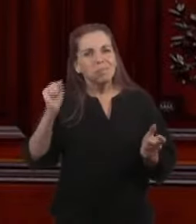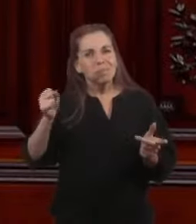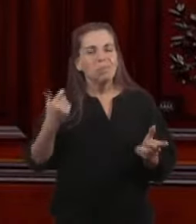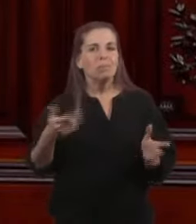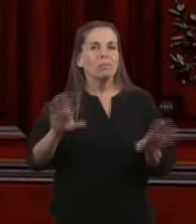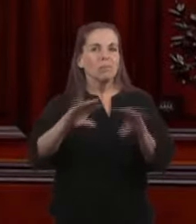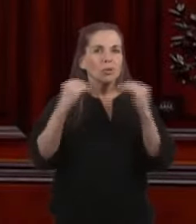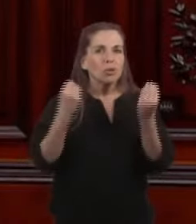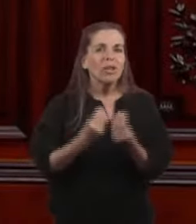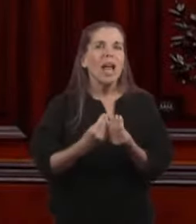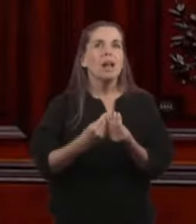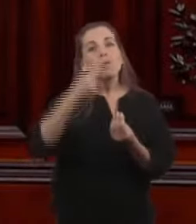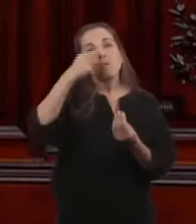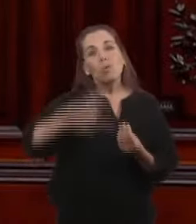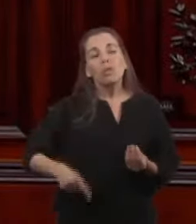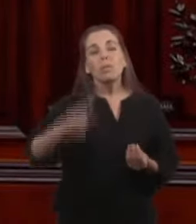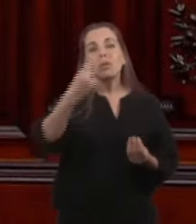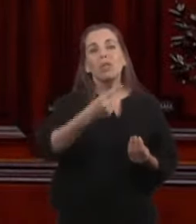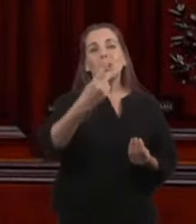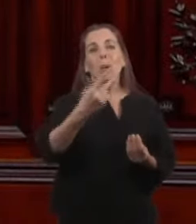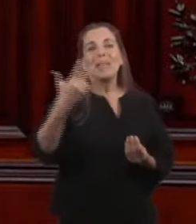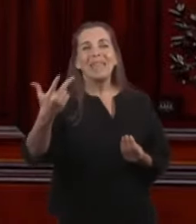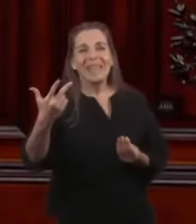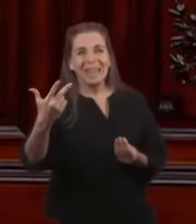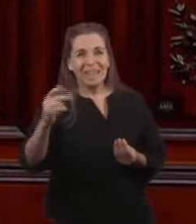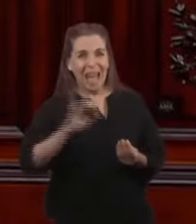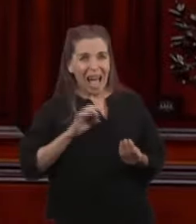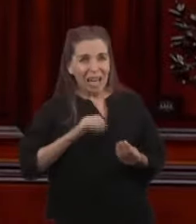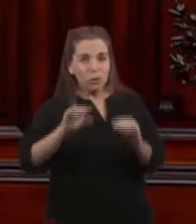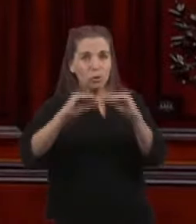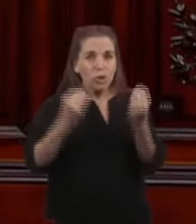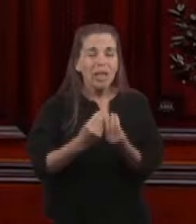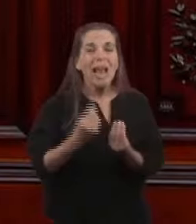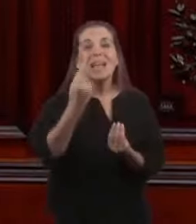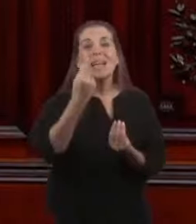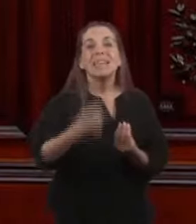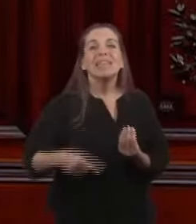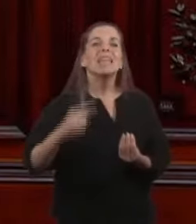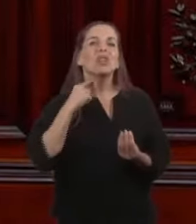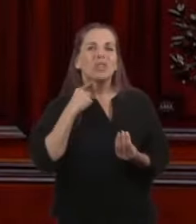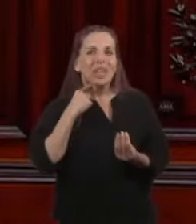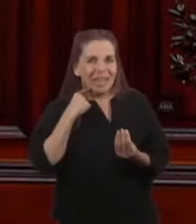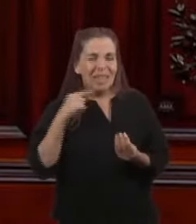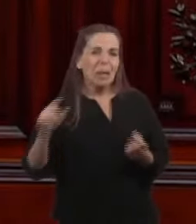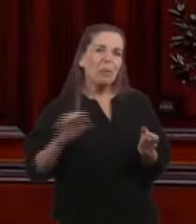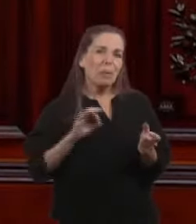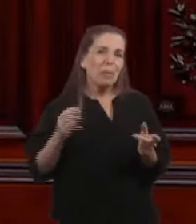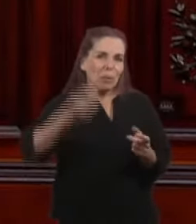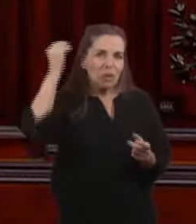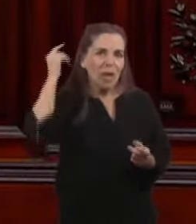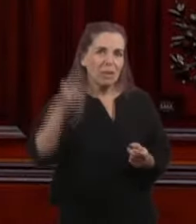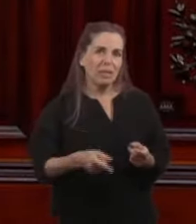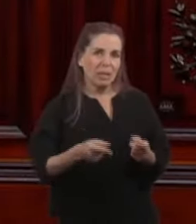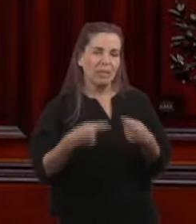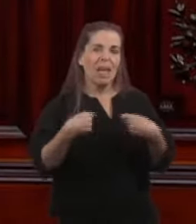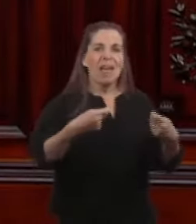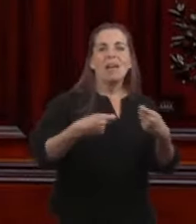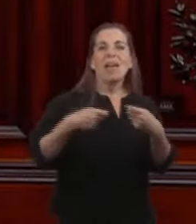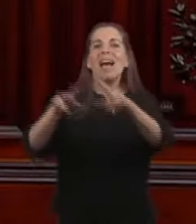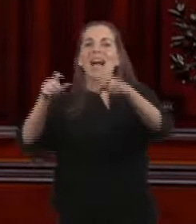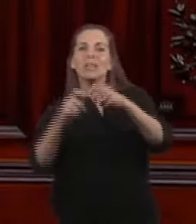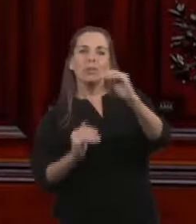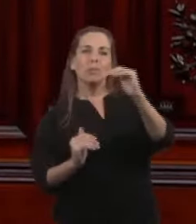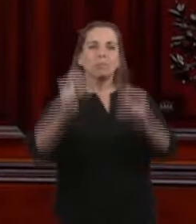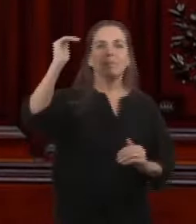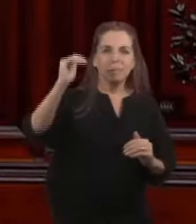113 en los últimos 123 años y esos 10 años que no tuvimos déficit fue porque ya había saltado todo por los